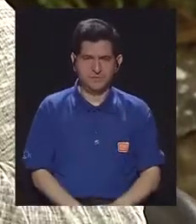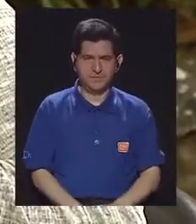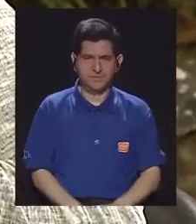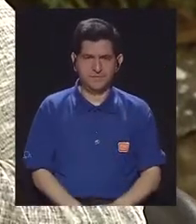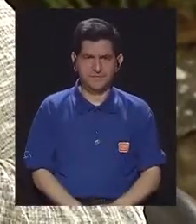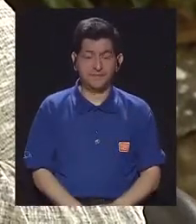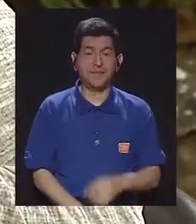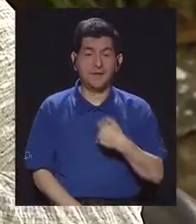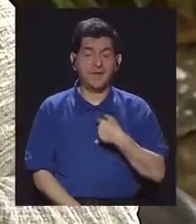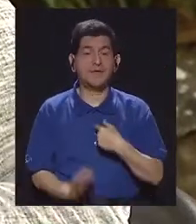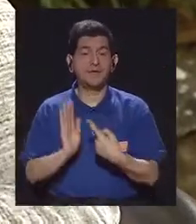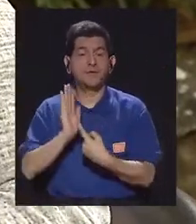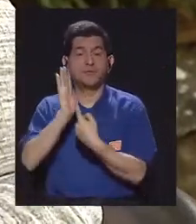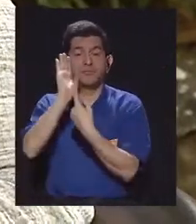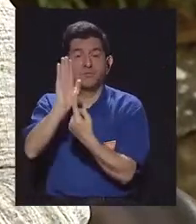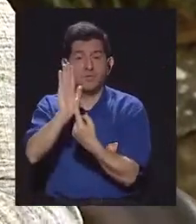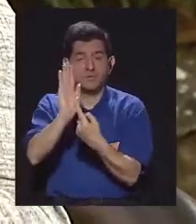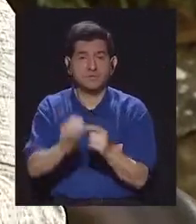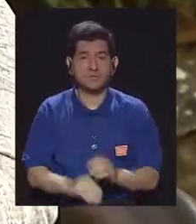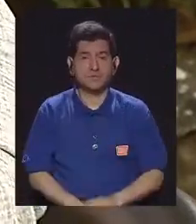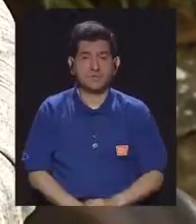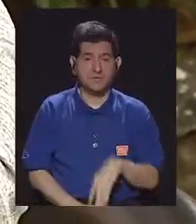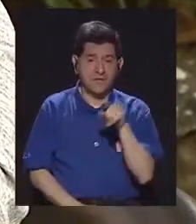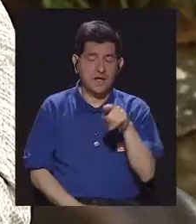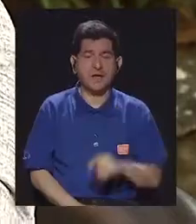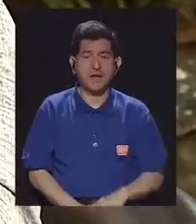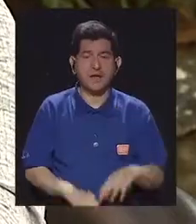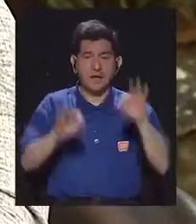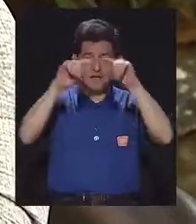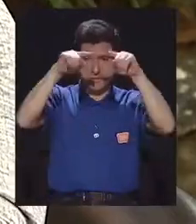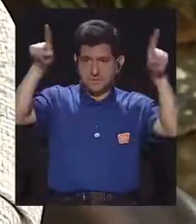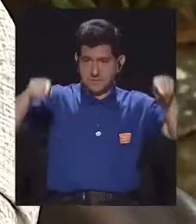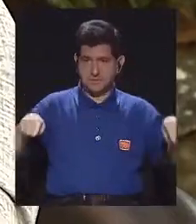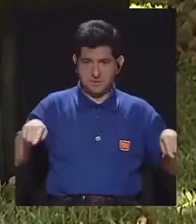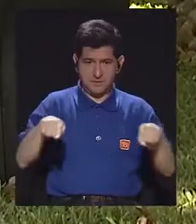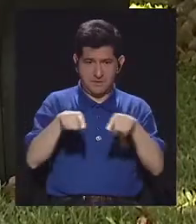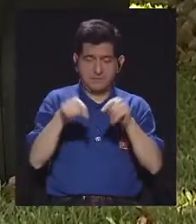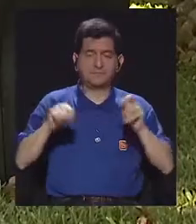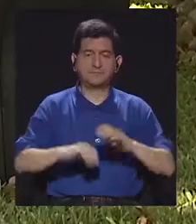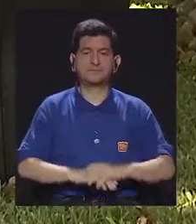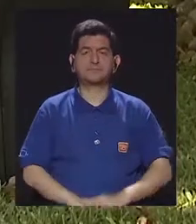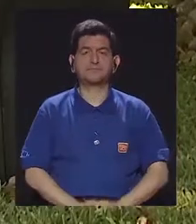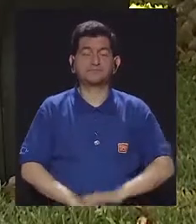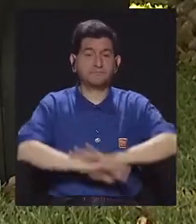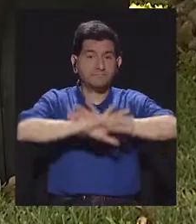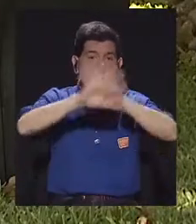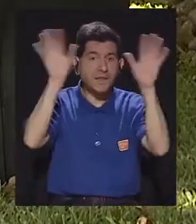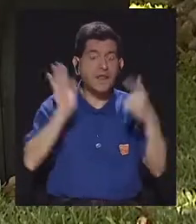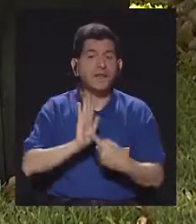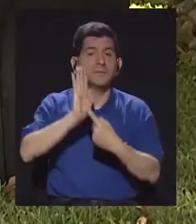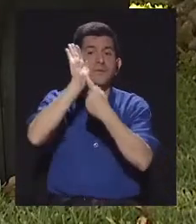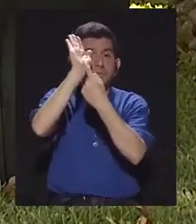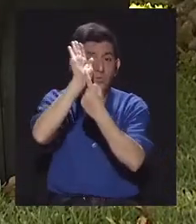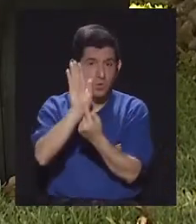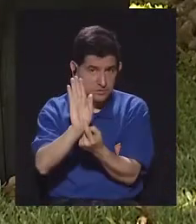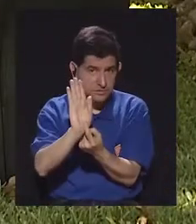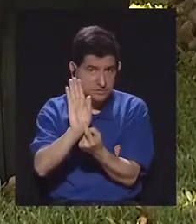eso les quiero enseñar esta filmina que les traigo, donde claramente se ve